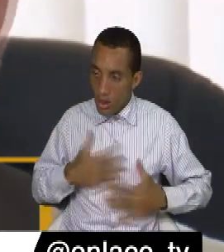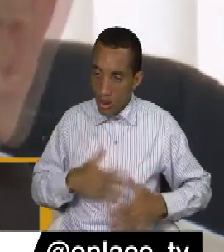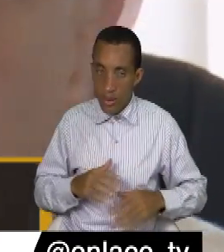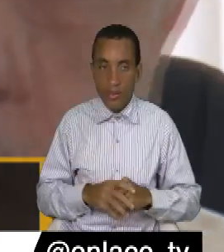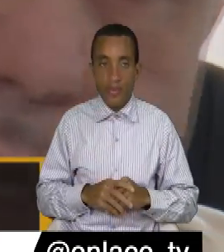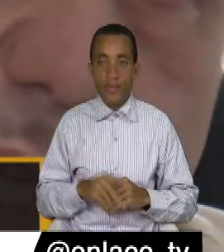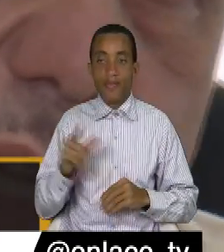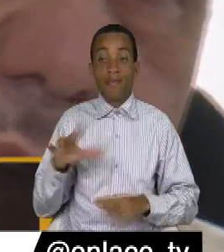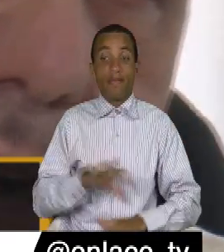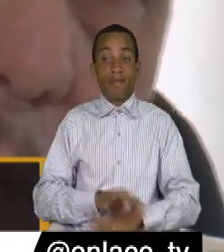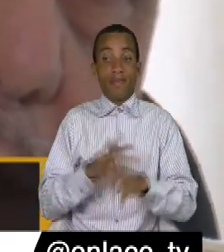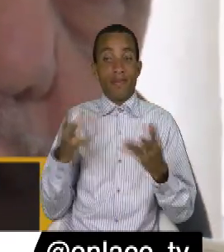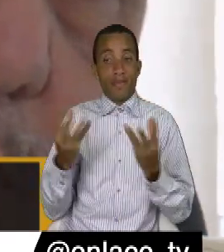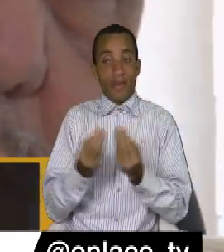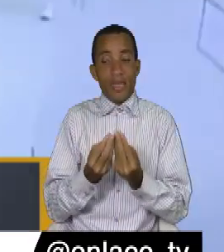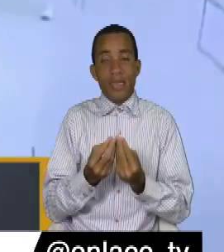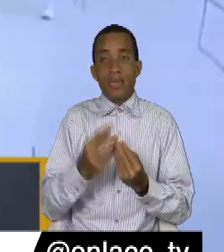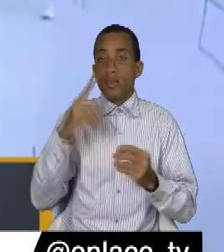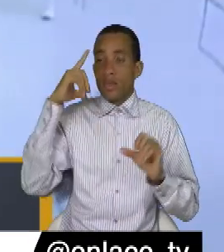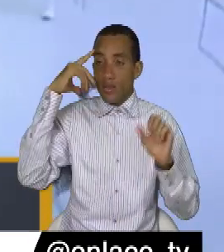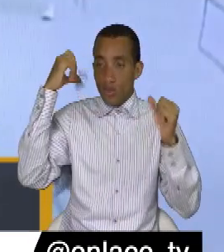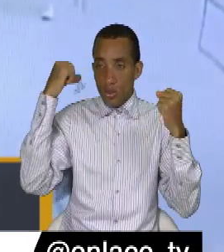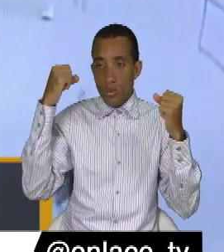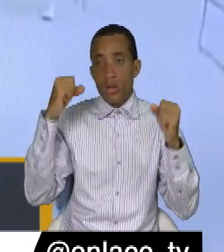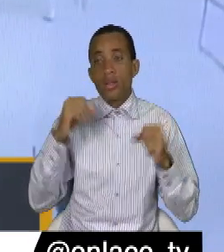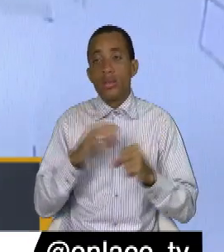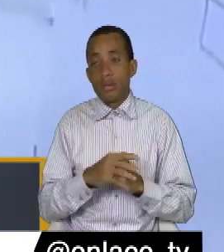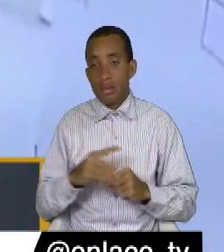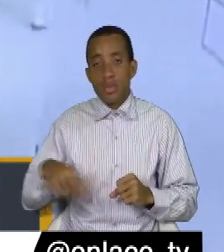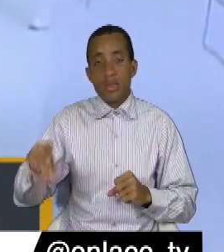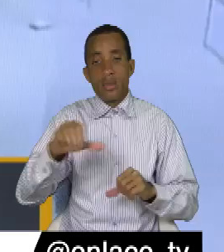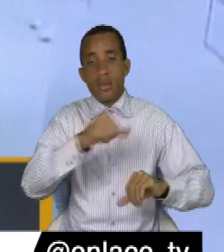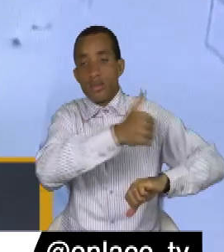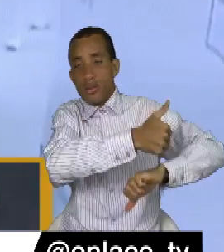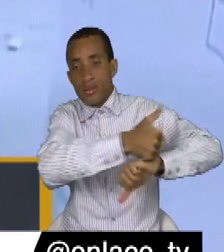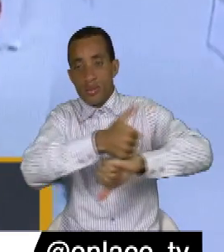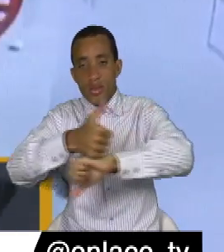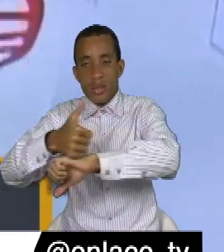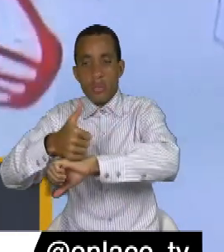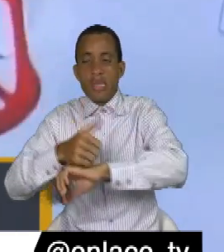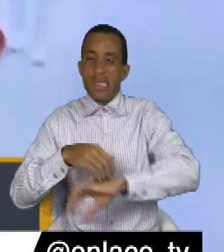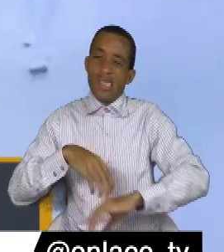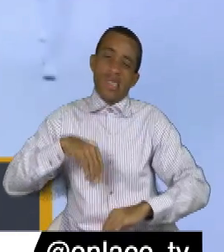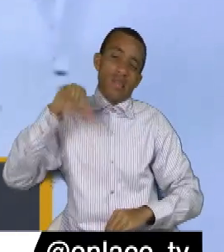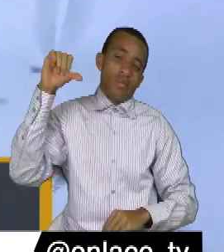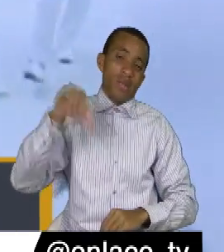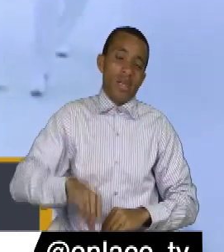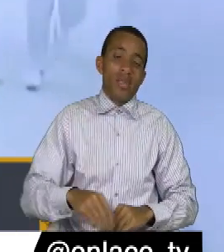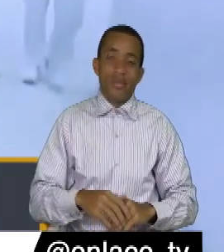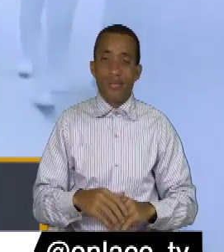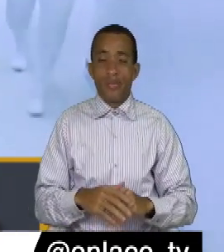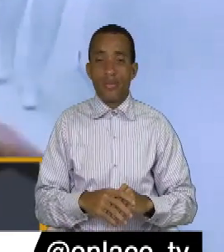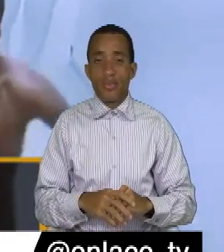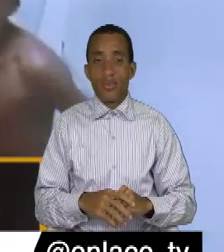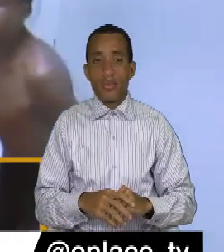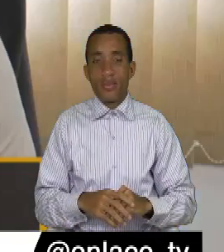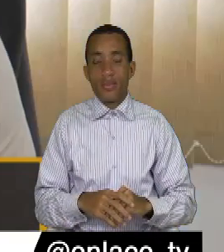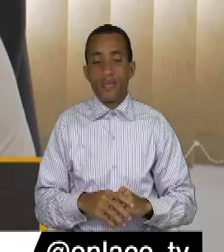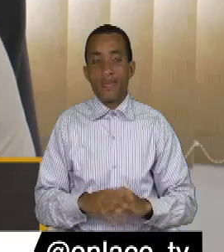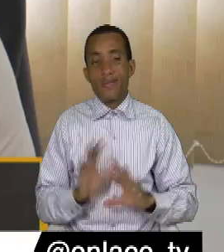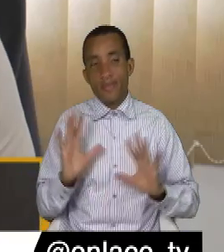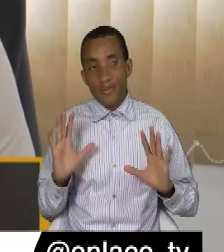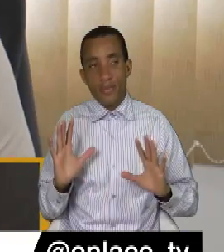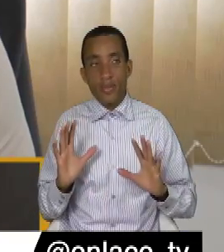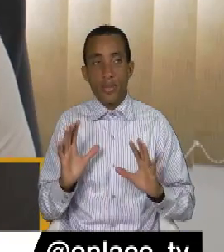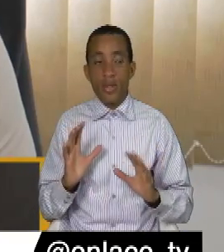del centro asistencial ven con preocupación estos comportamientos de agresividad al interior del hospital. Yo sí voy a sentarme a hablar con el